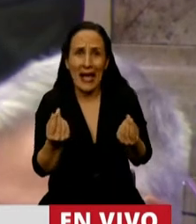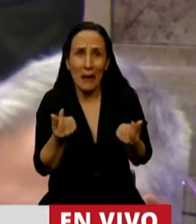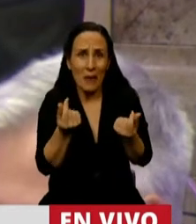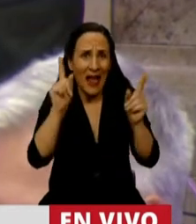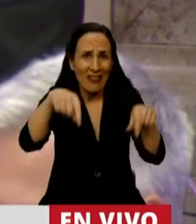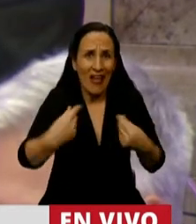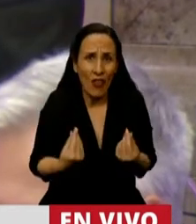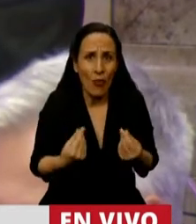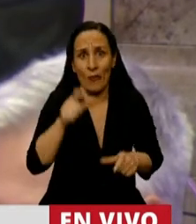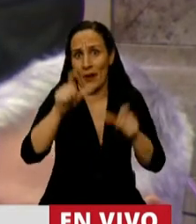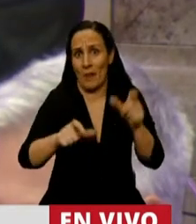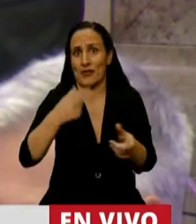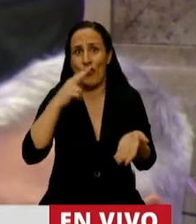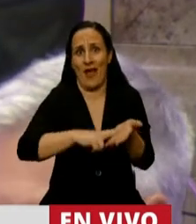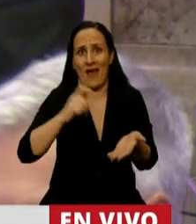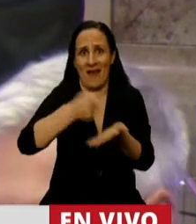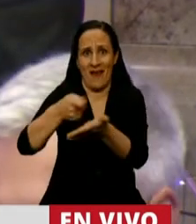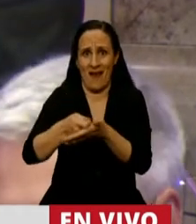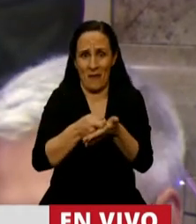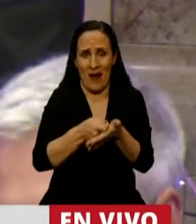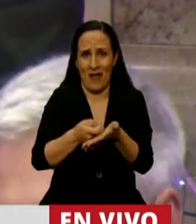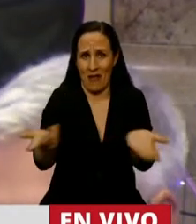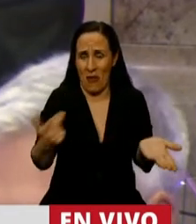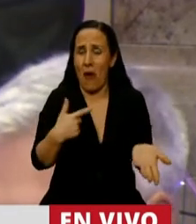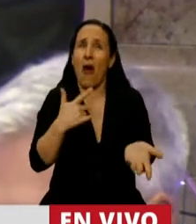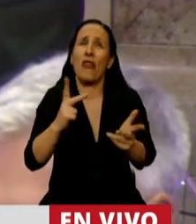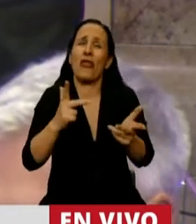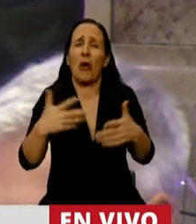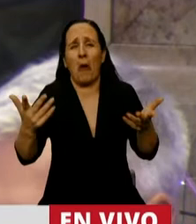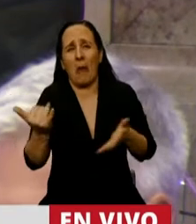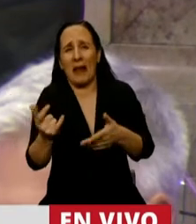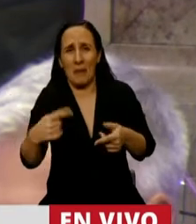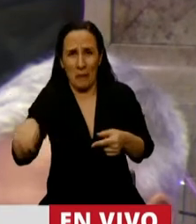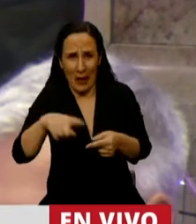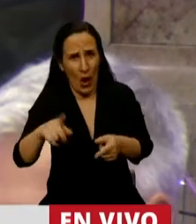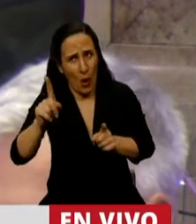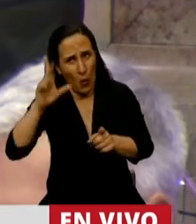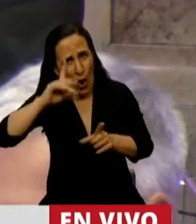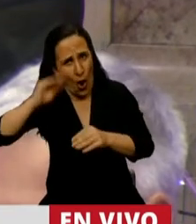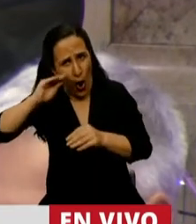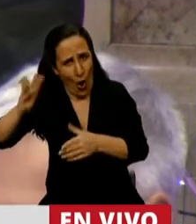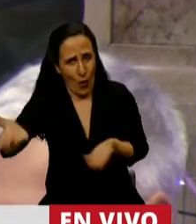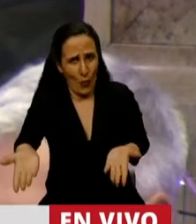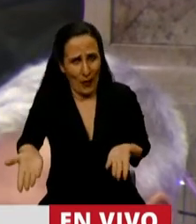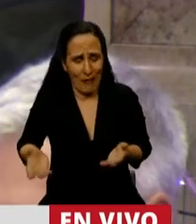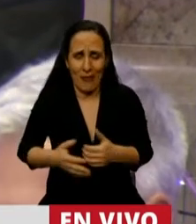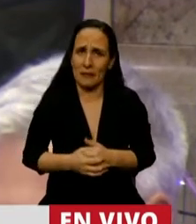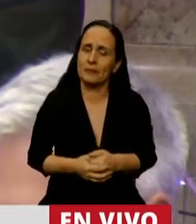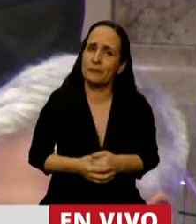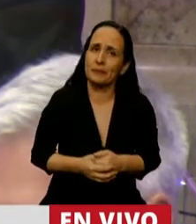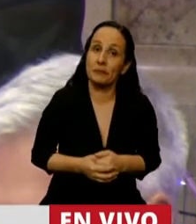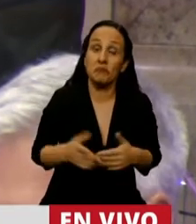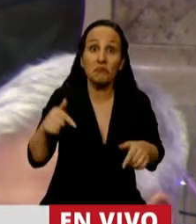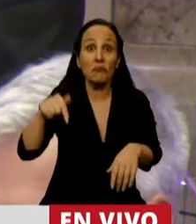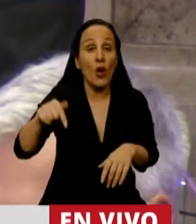ciudadanos contribuyentes. Es de perogrullo lo que estoy diciendo, pero parece que algunos lo olvidan fácilmente. En relación a esto,